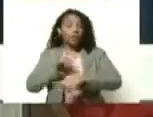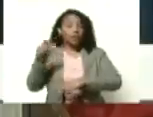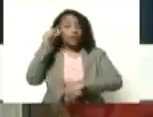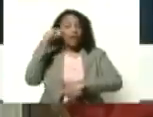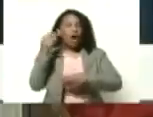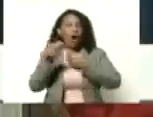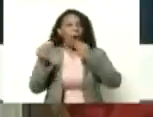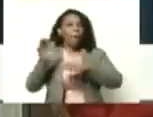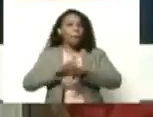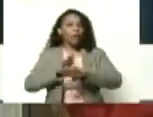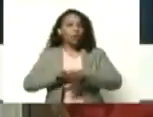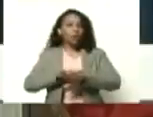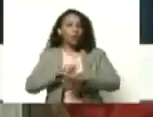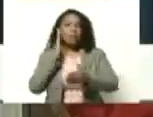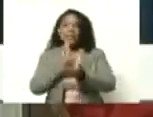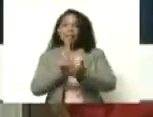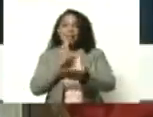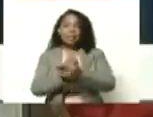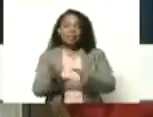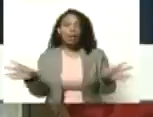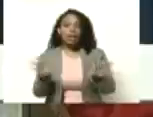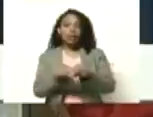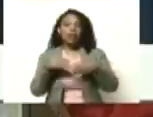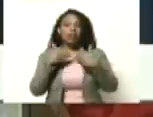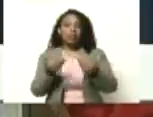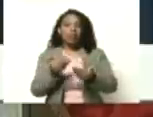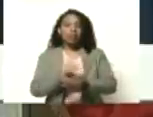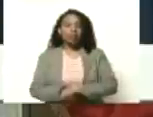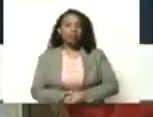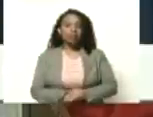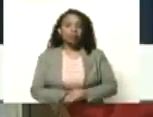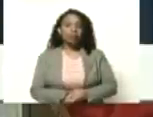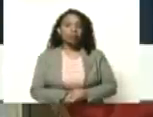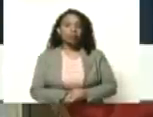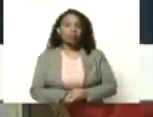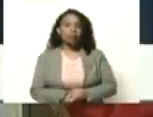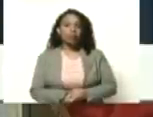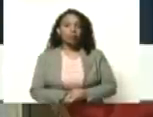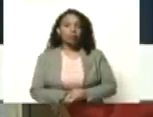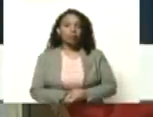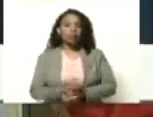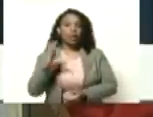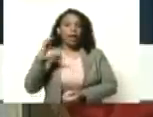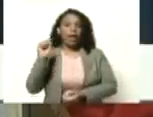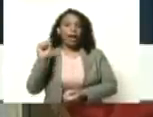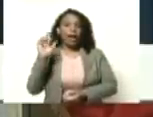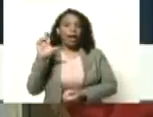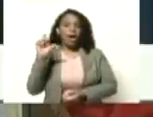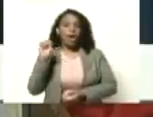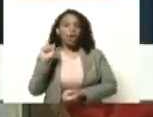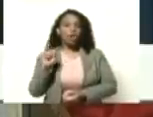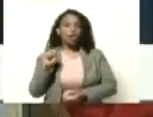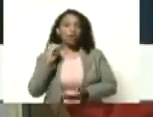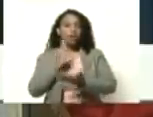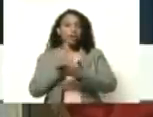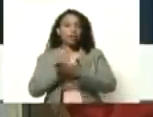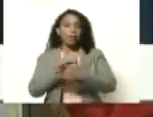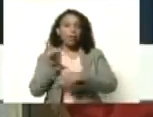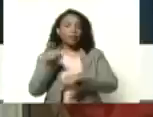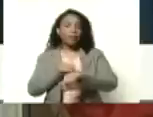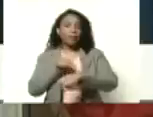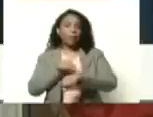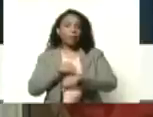pasado y siempre la conclusión era que carlos lanz había sido en ese